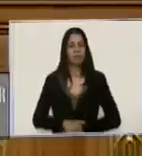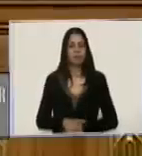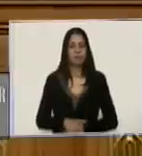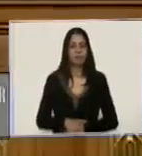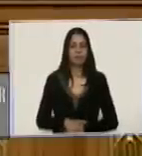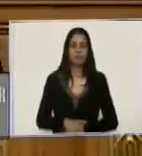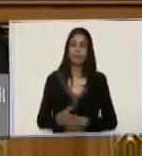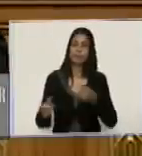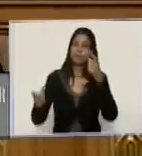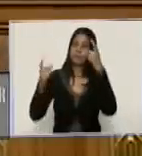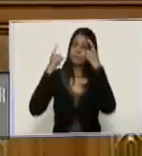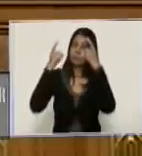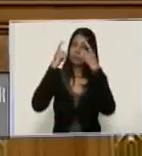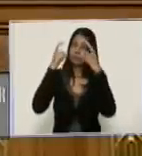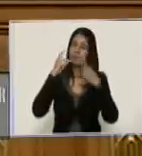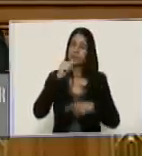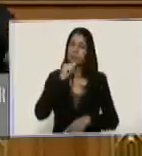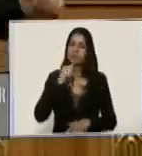enseñanza no nos las dio